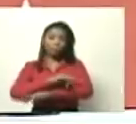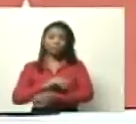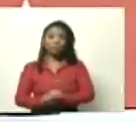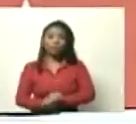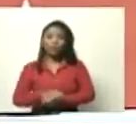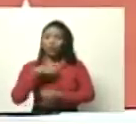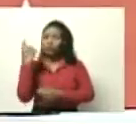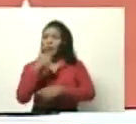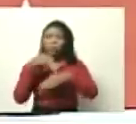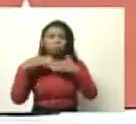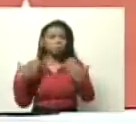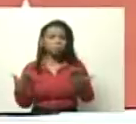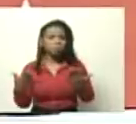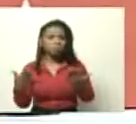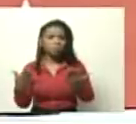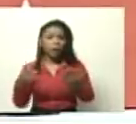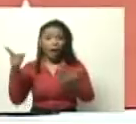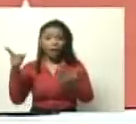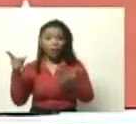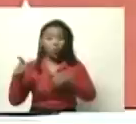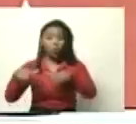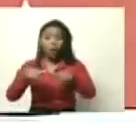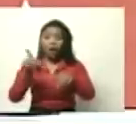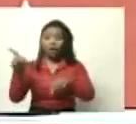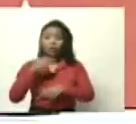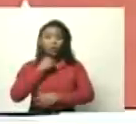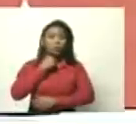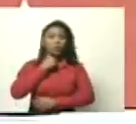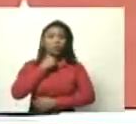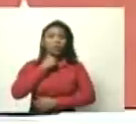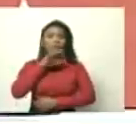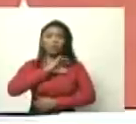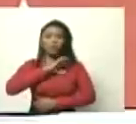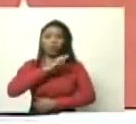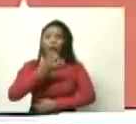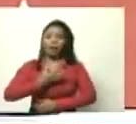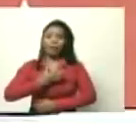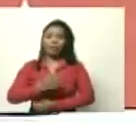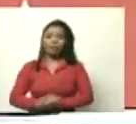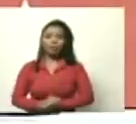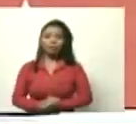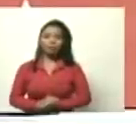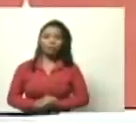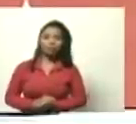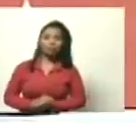solo por el hecho de que estaba en una zona que no le gustaba al señor alcalde.